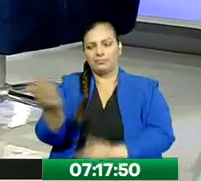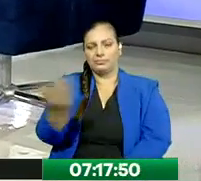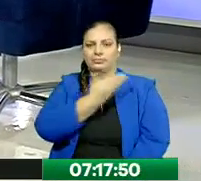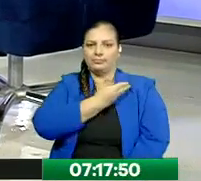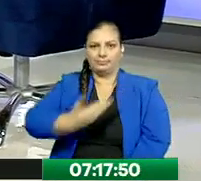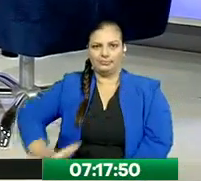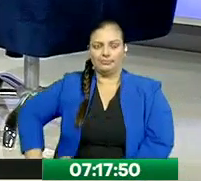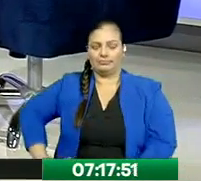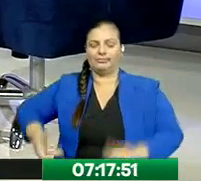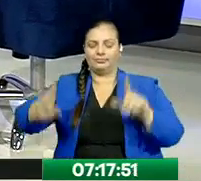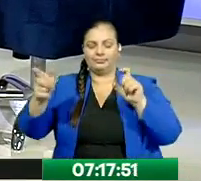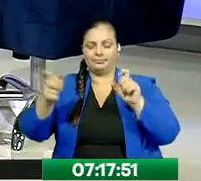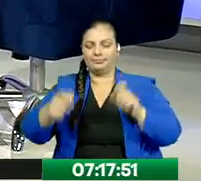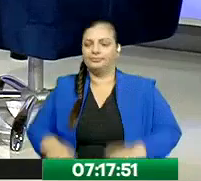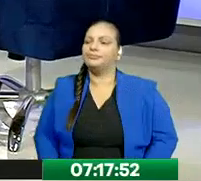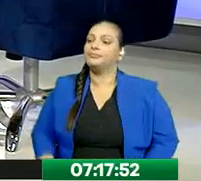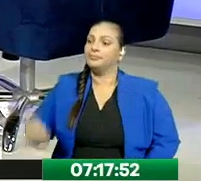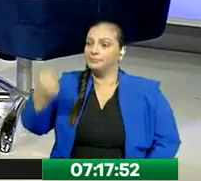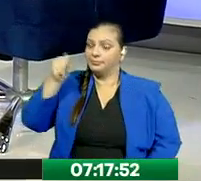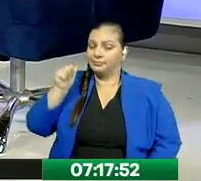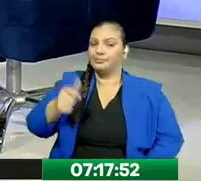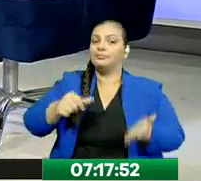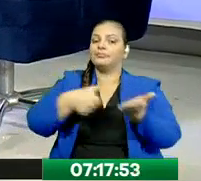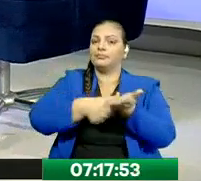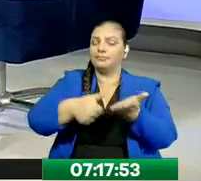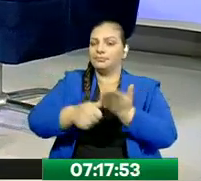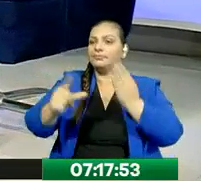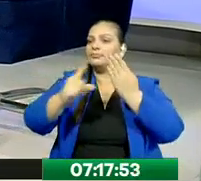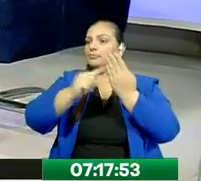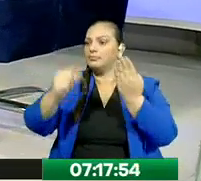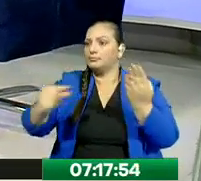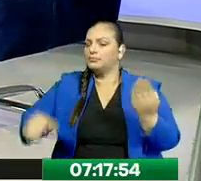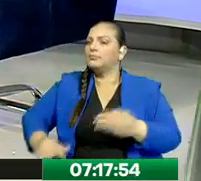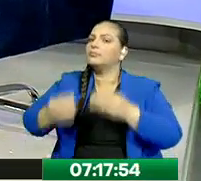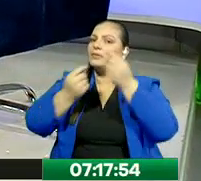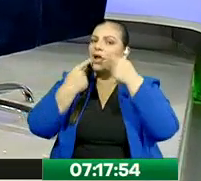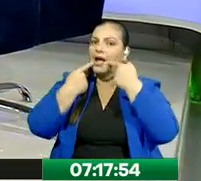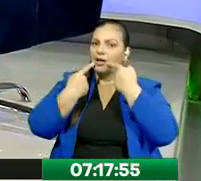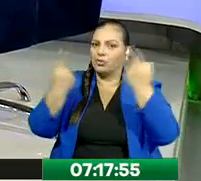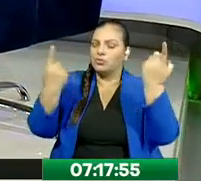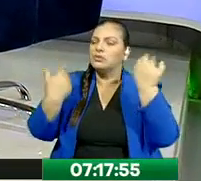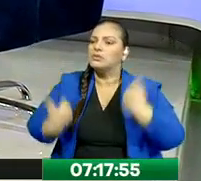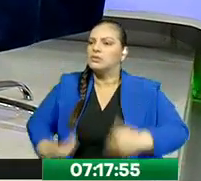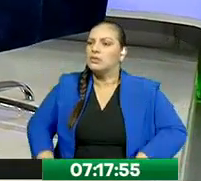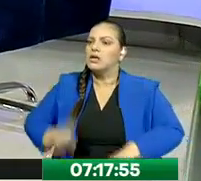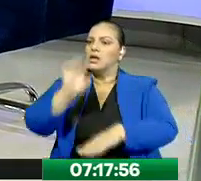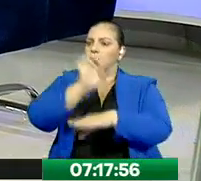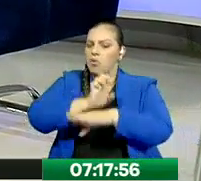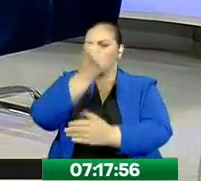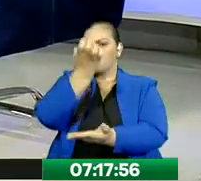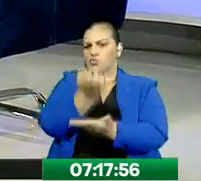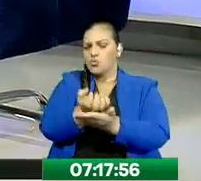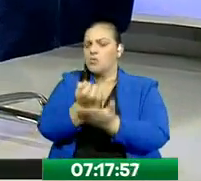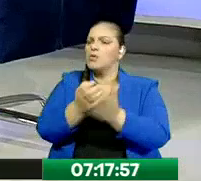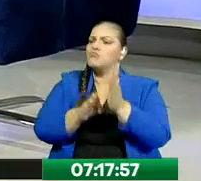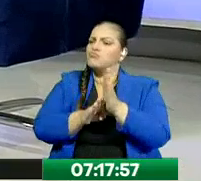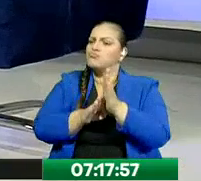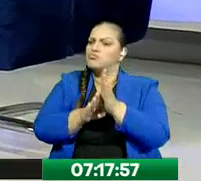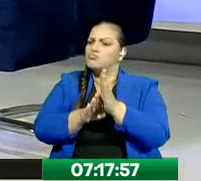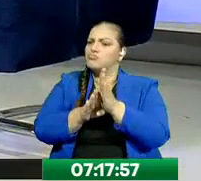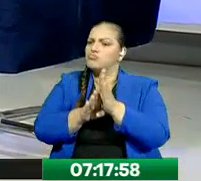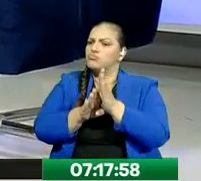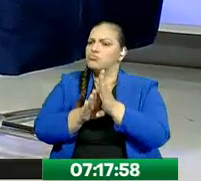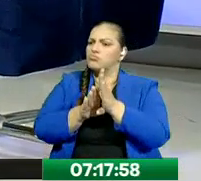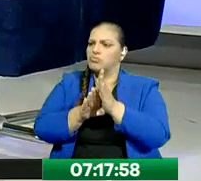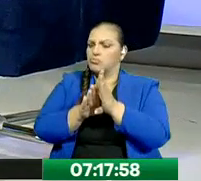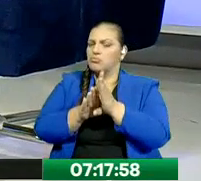ayer el ministro de Finanzas anunciaba que se han alcanzado los objetivos, las proyecciones. Él explicaba que en este periodo de